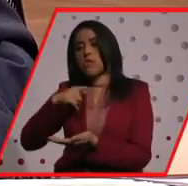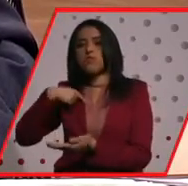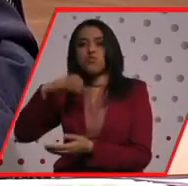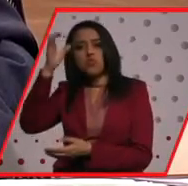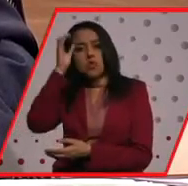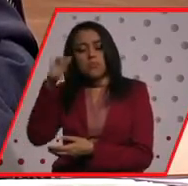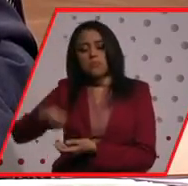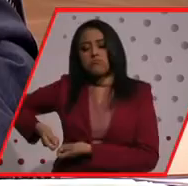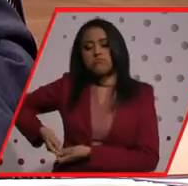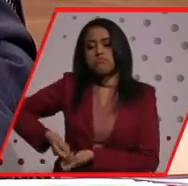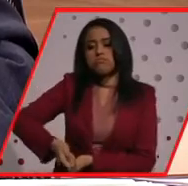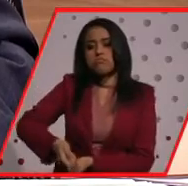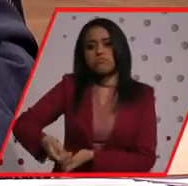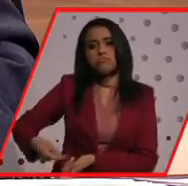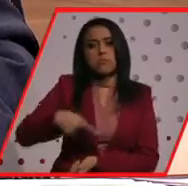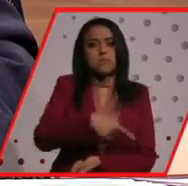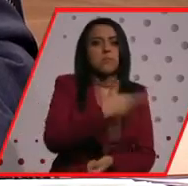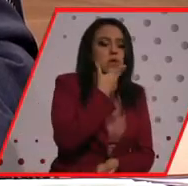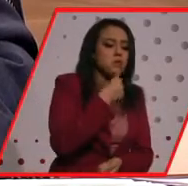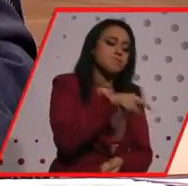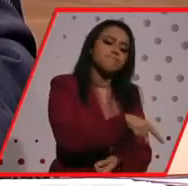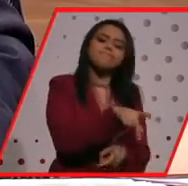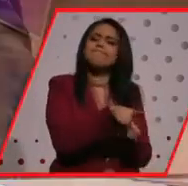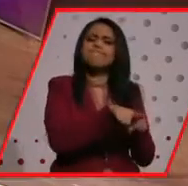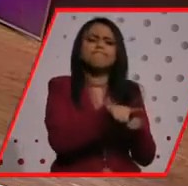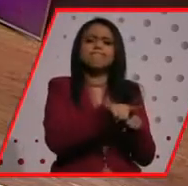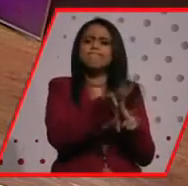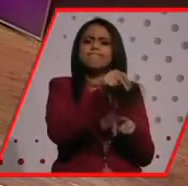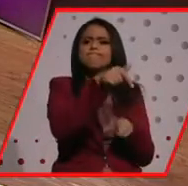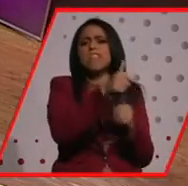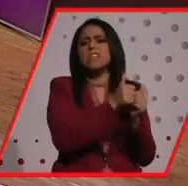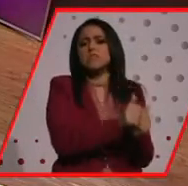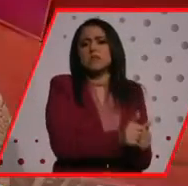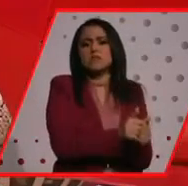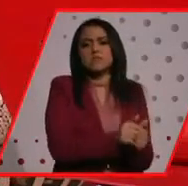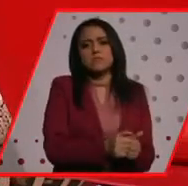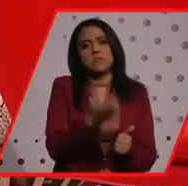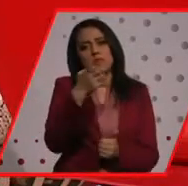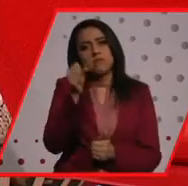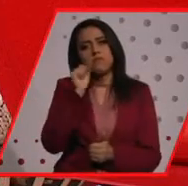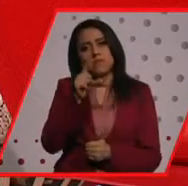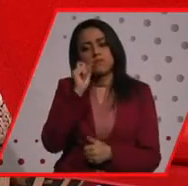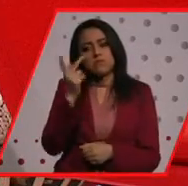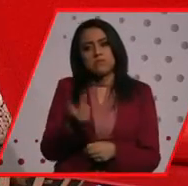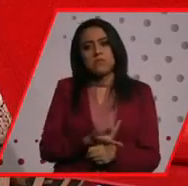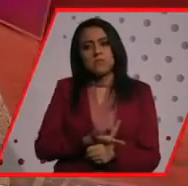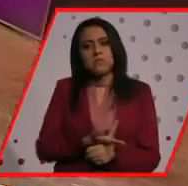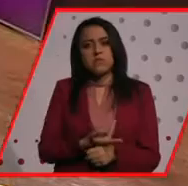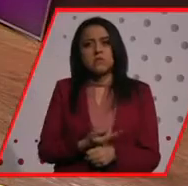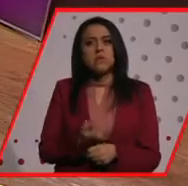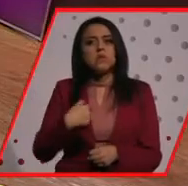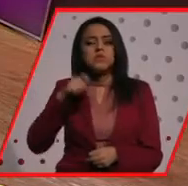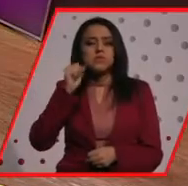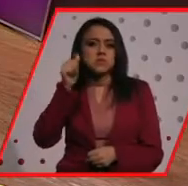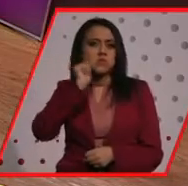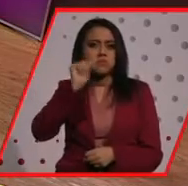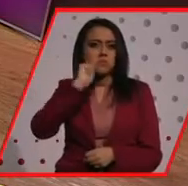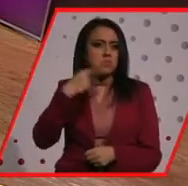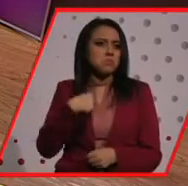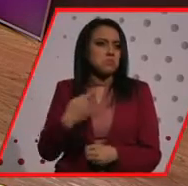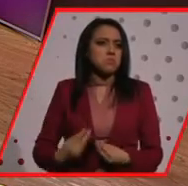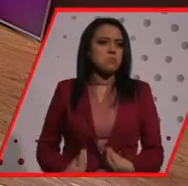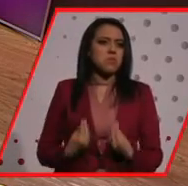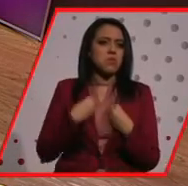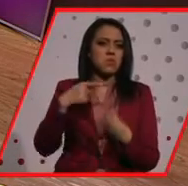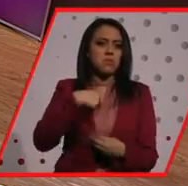aspira. Y mi hermano, él es hombrecito. Sí. Leyendas, historias que en este momento muchos dijeron, ¿cómo? Si así fue mi vida siempre, ¿no? Claro. Pero